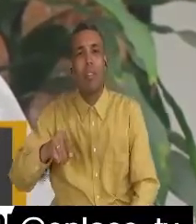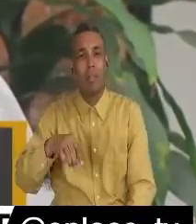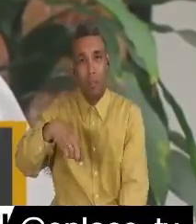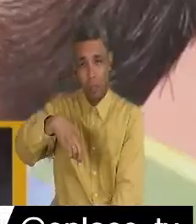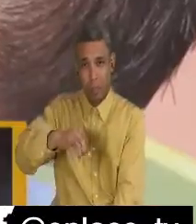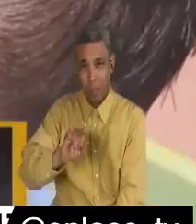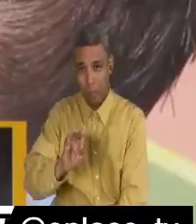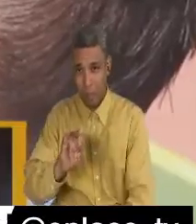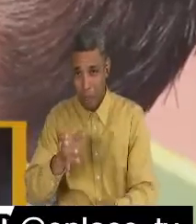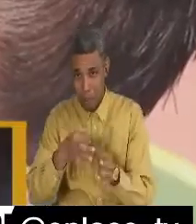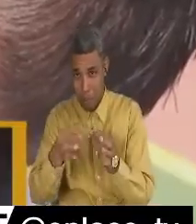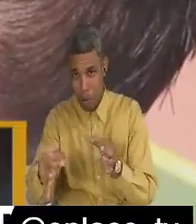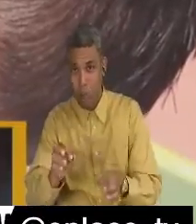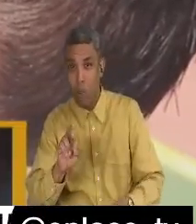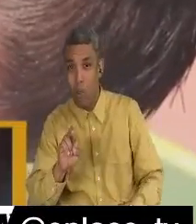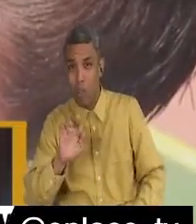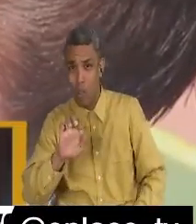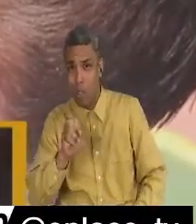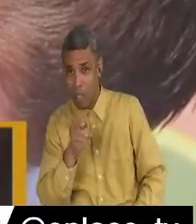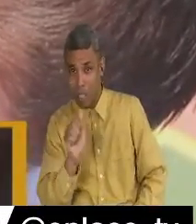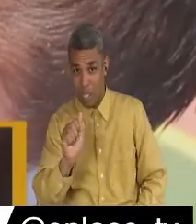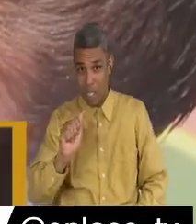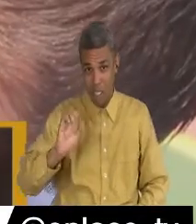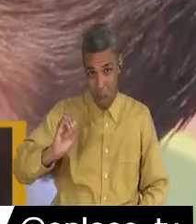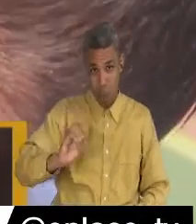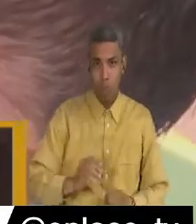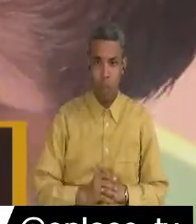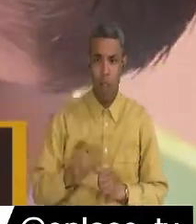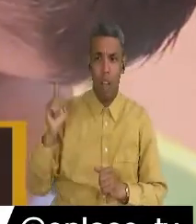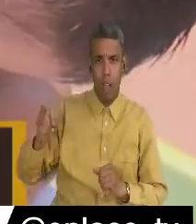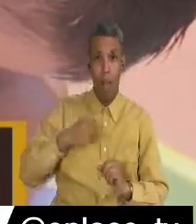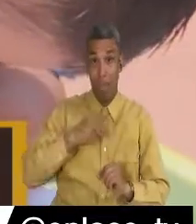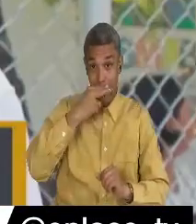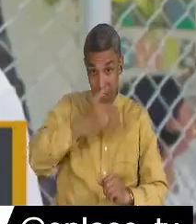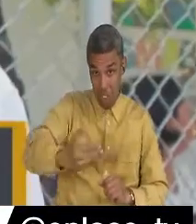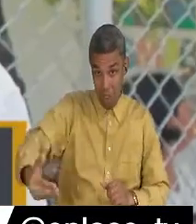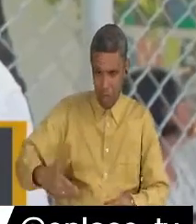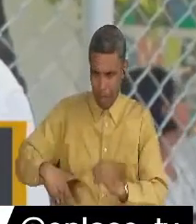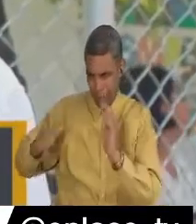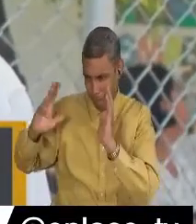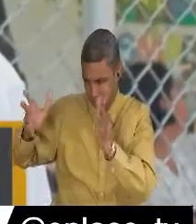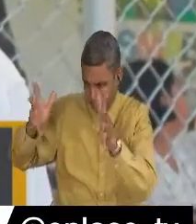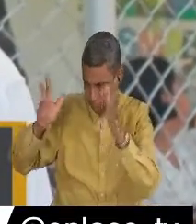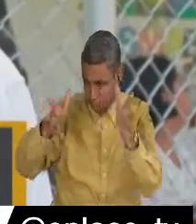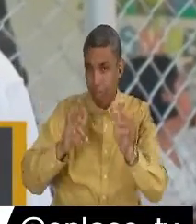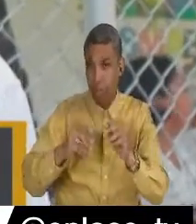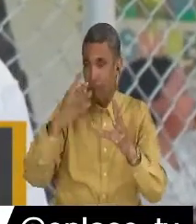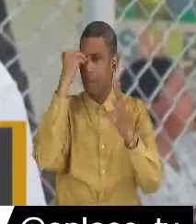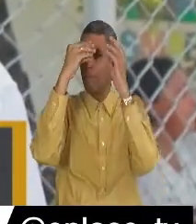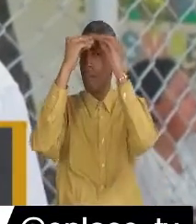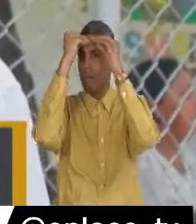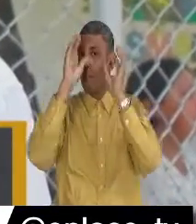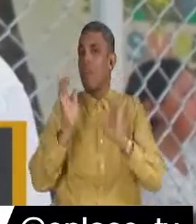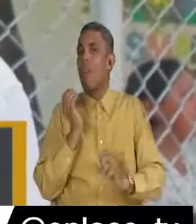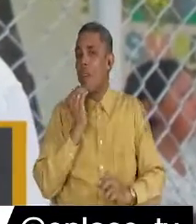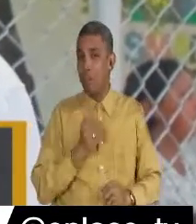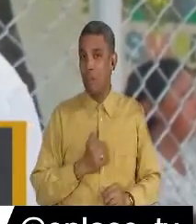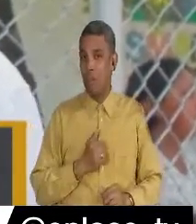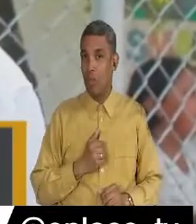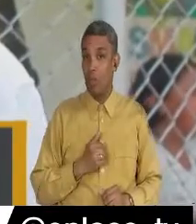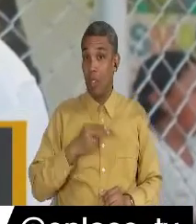principales a través de el Club Amigos de la Tierra. Que los niños empiecen a corregirnos a los adultos para hacer bien las